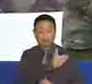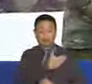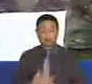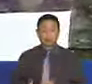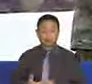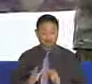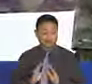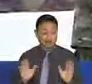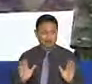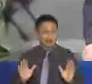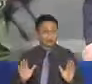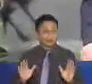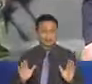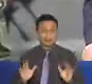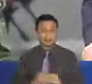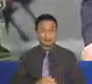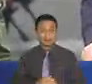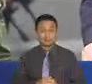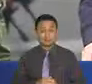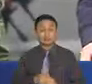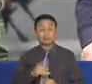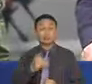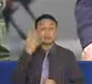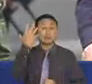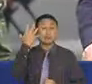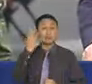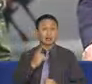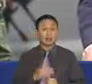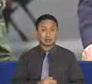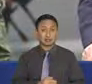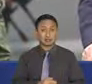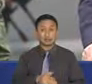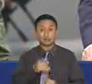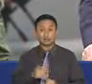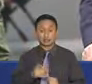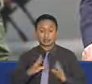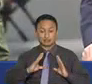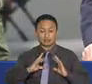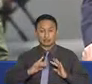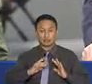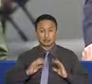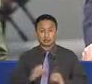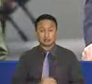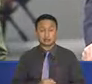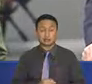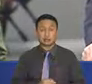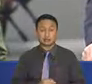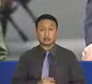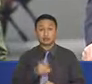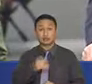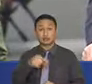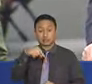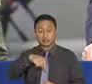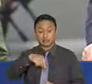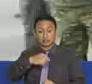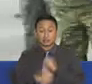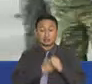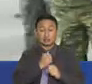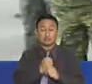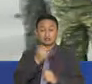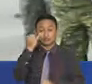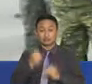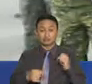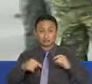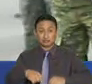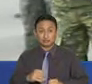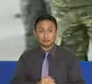las manos vacías los días de franco o de vacaciones que tendrán este fin de año